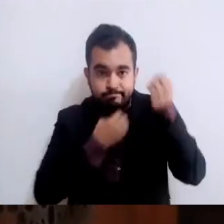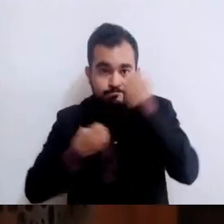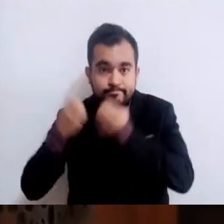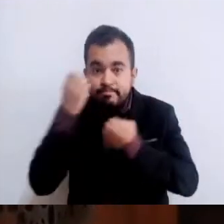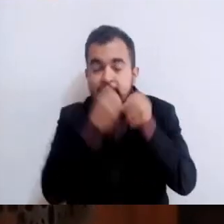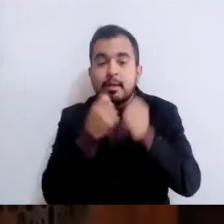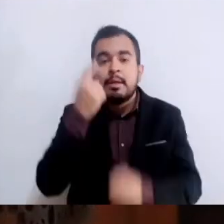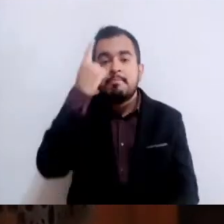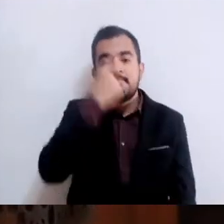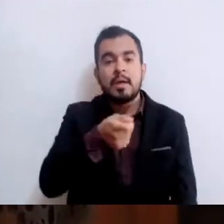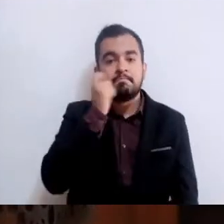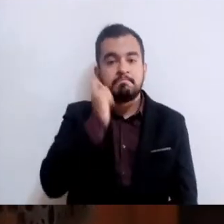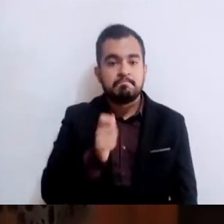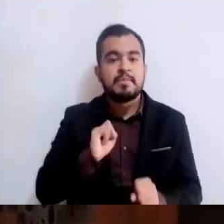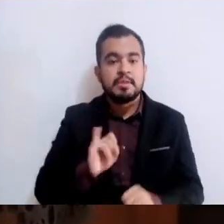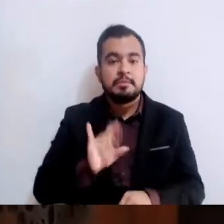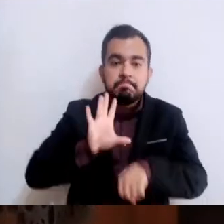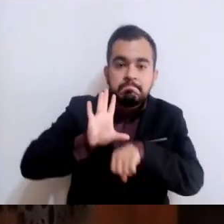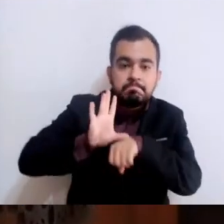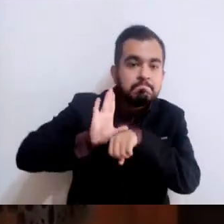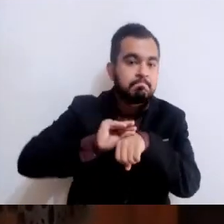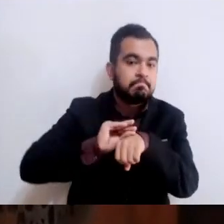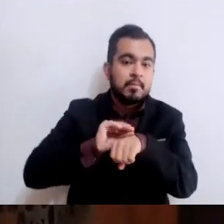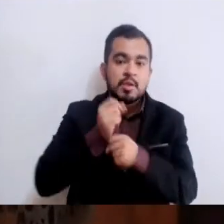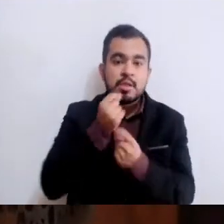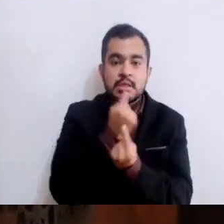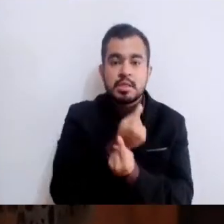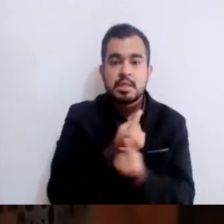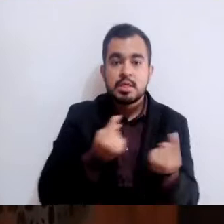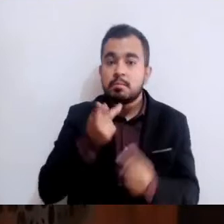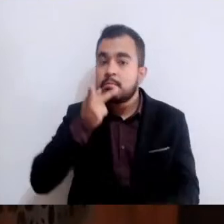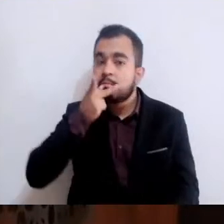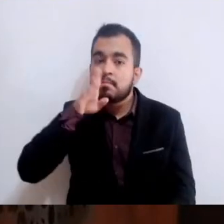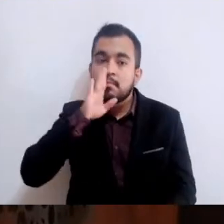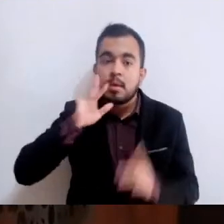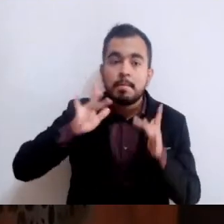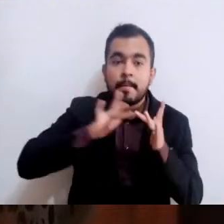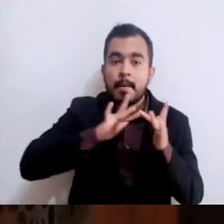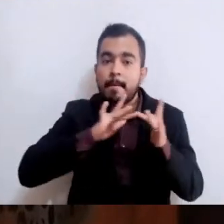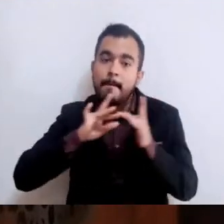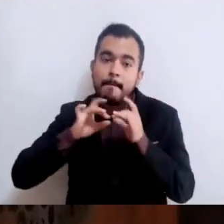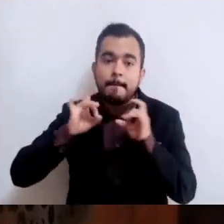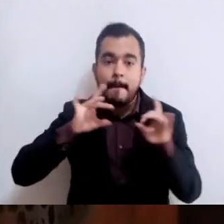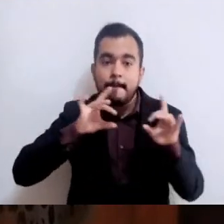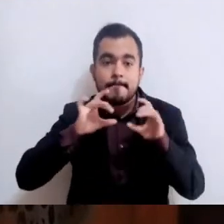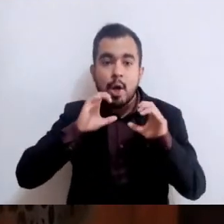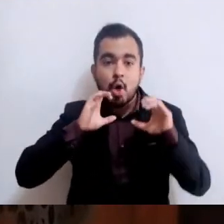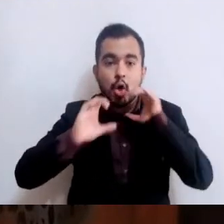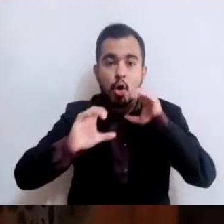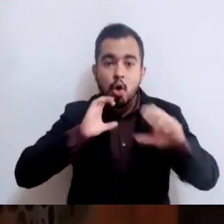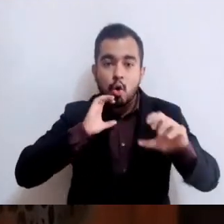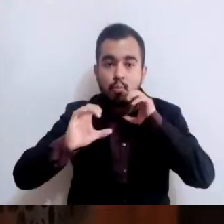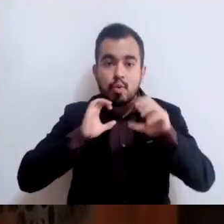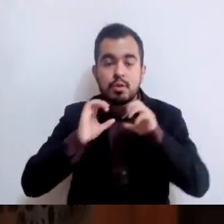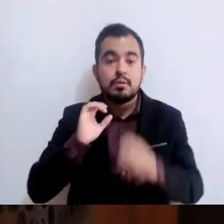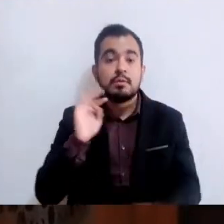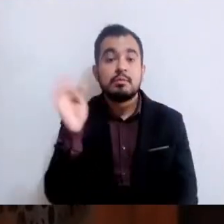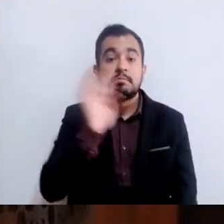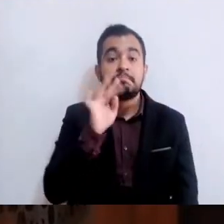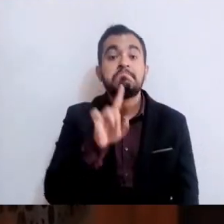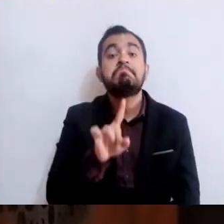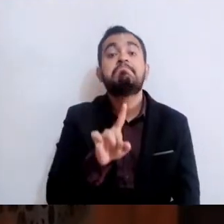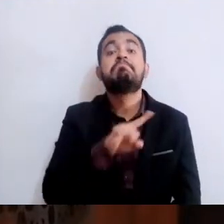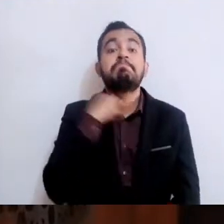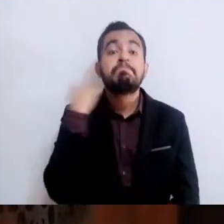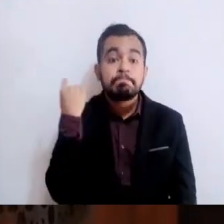la comunicación entre los menores hijos y el progenitor que no ejerza la guardia y custodia